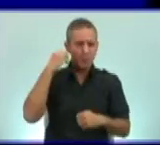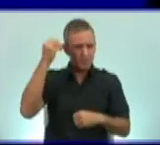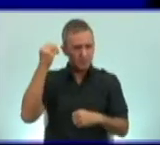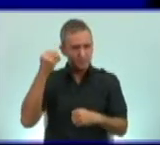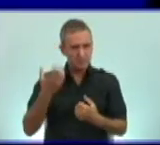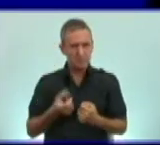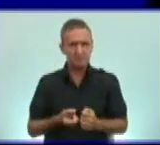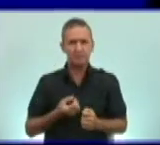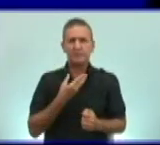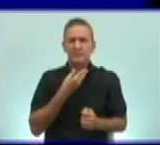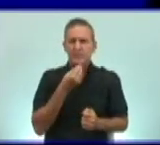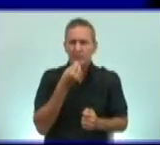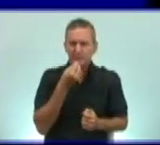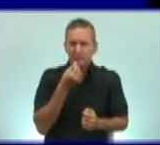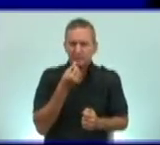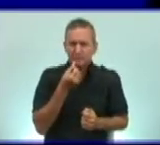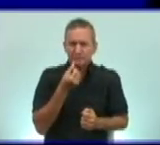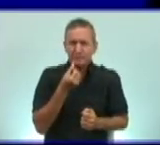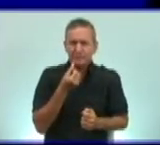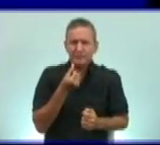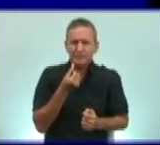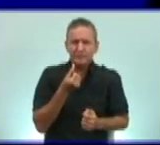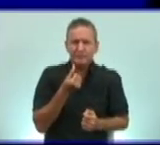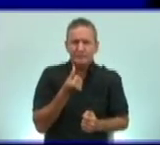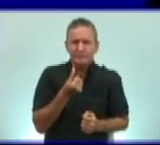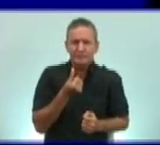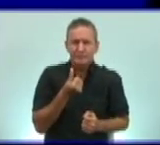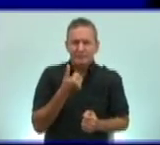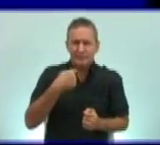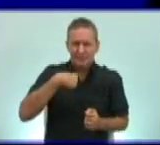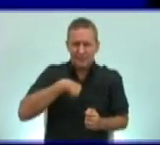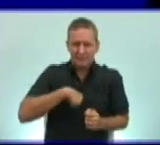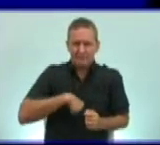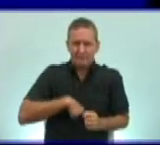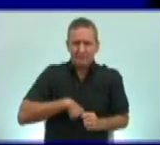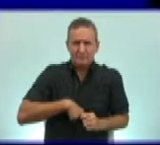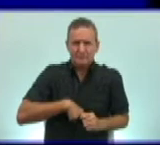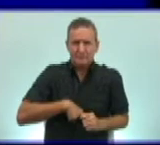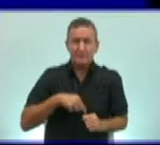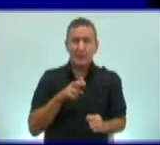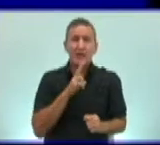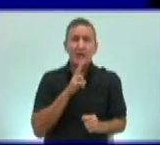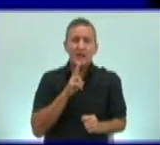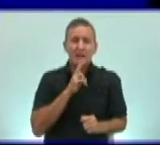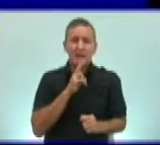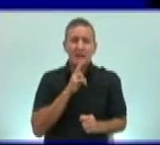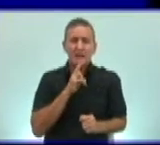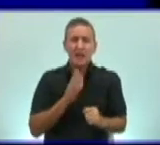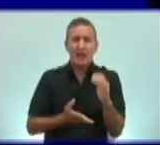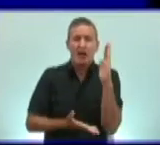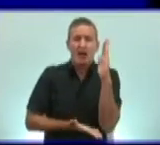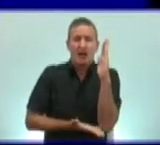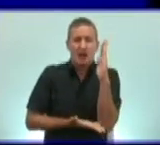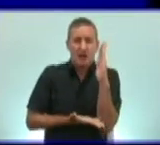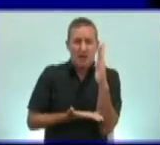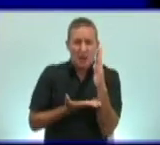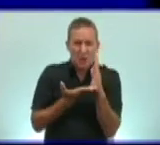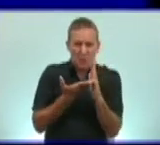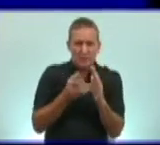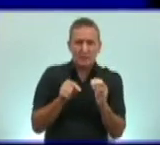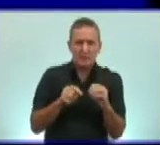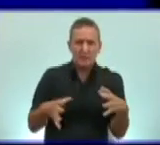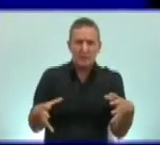acidez, exceso de iones hidrógeno en los jugos gástricos, si tomamos agua, lo que hacemos es aumentar esa concentración de